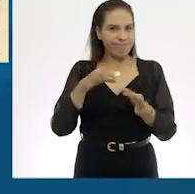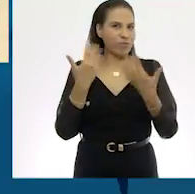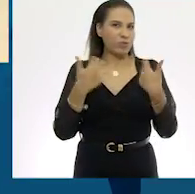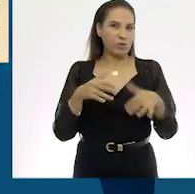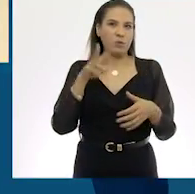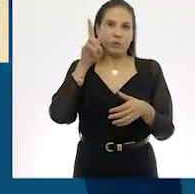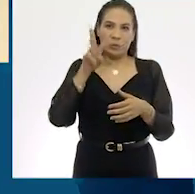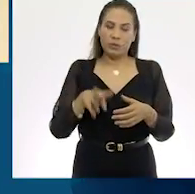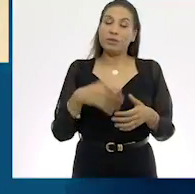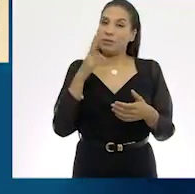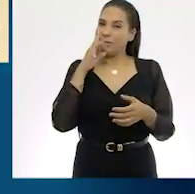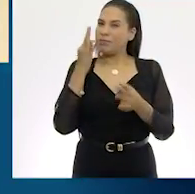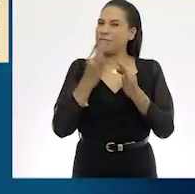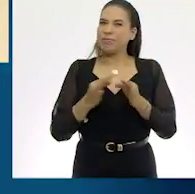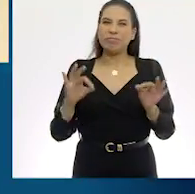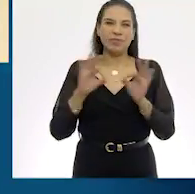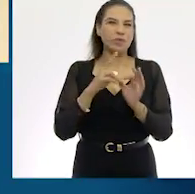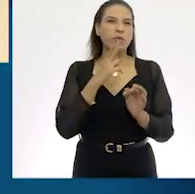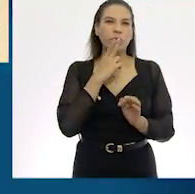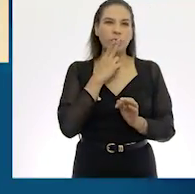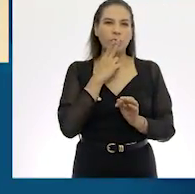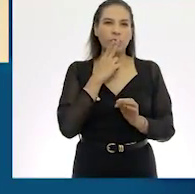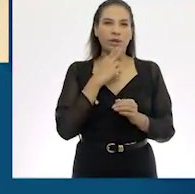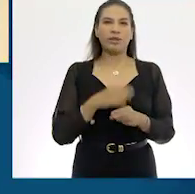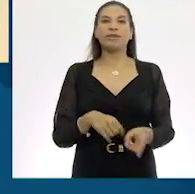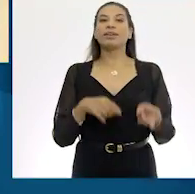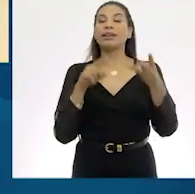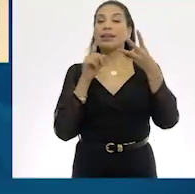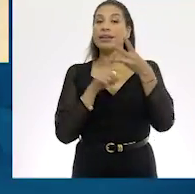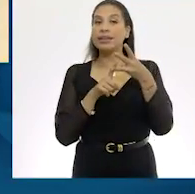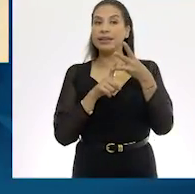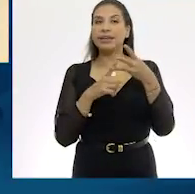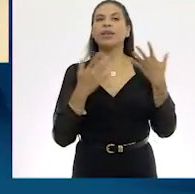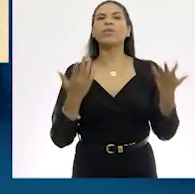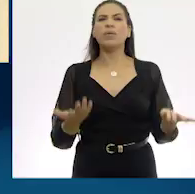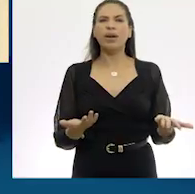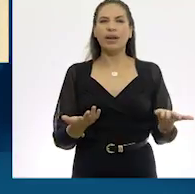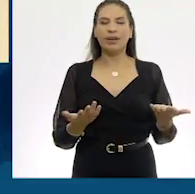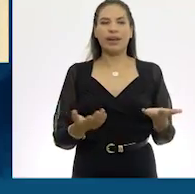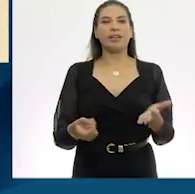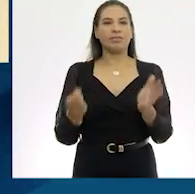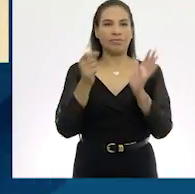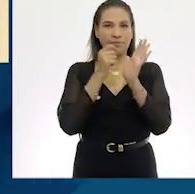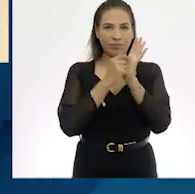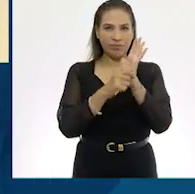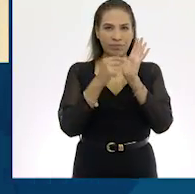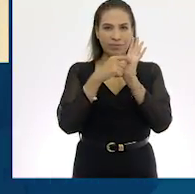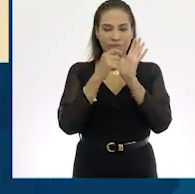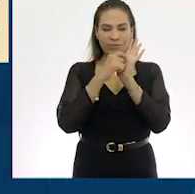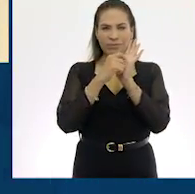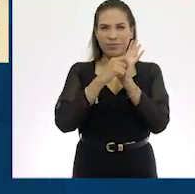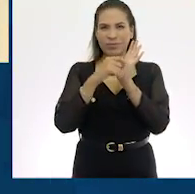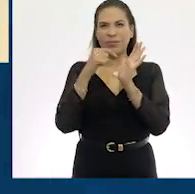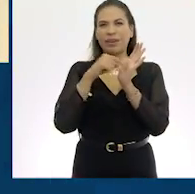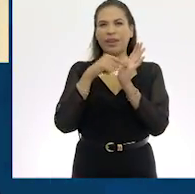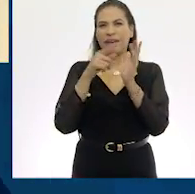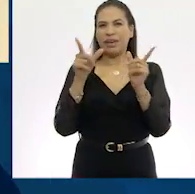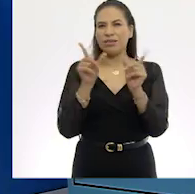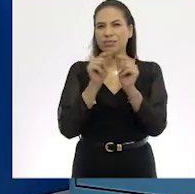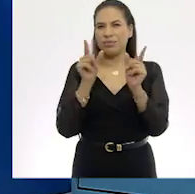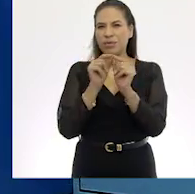verdaderamente imprescindible. El paso número 3 es redactar la información tomando en cuenta que el